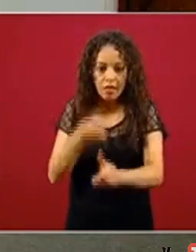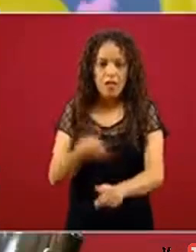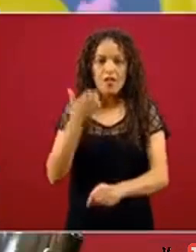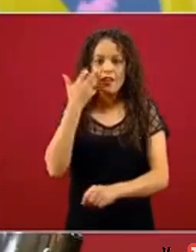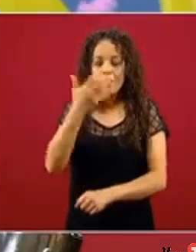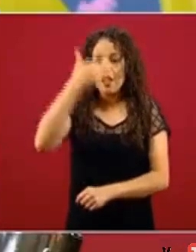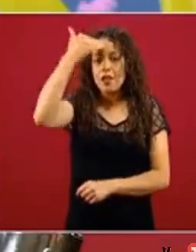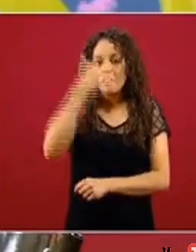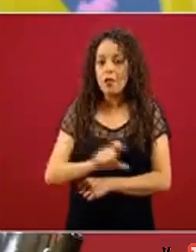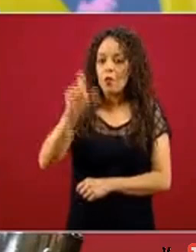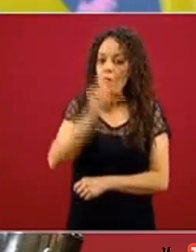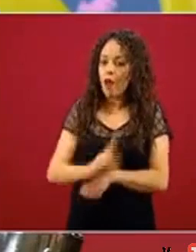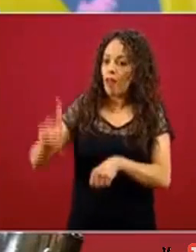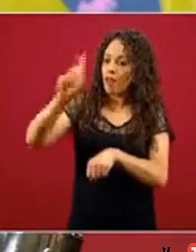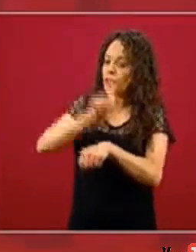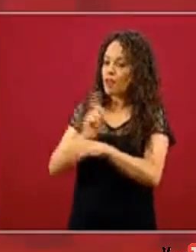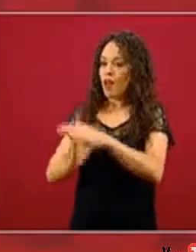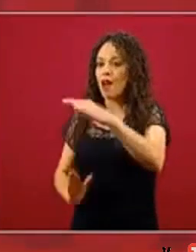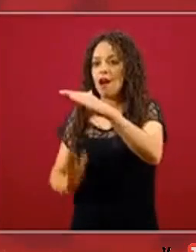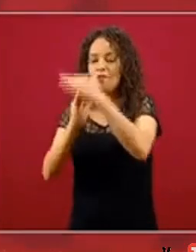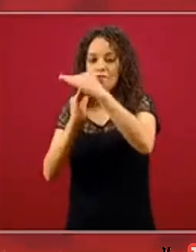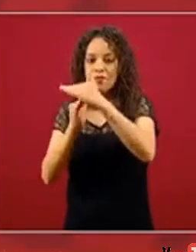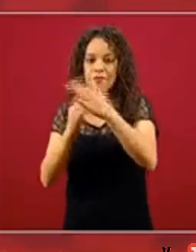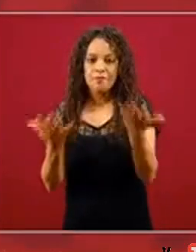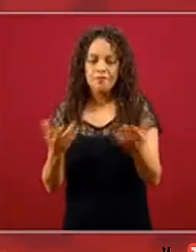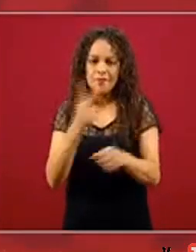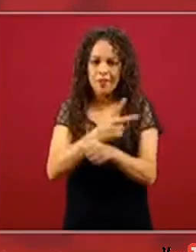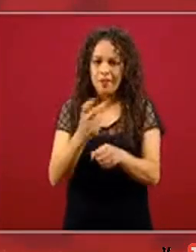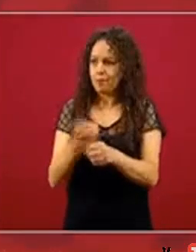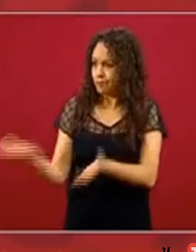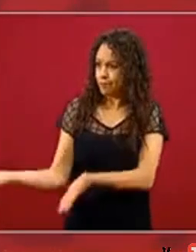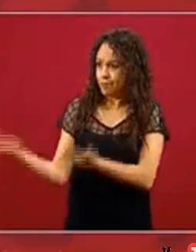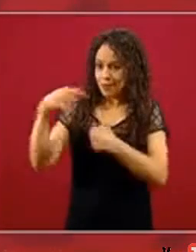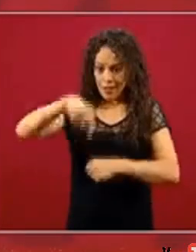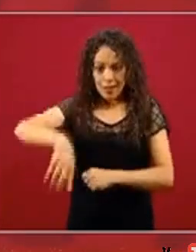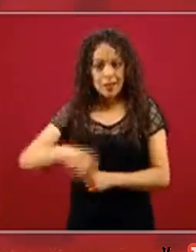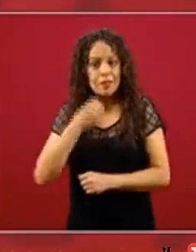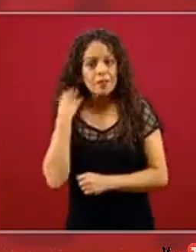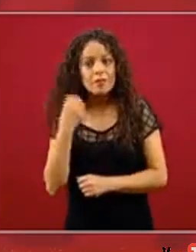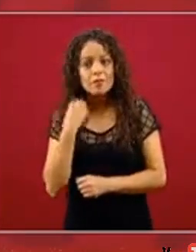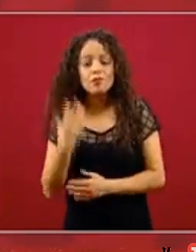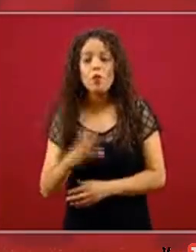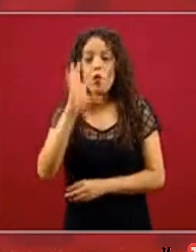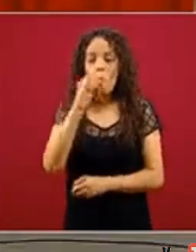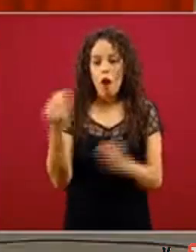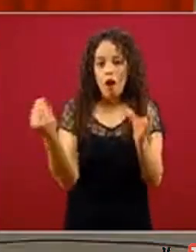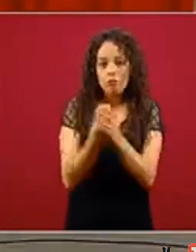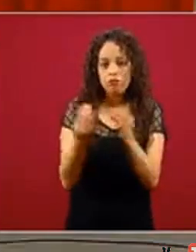les invitamos a la conferencia si es que no vienen o podemos organizar un taller técnico